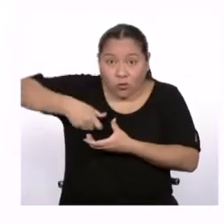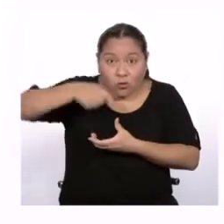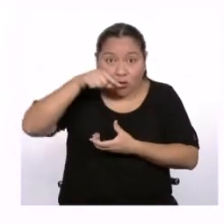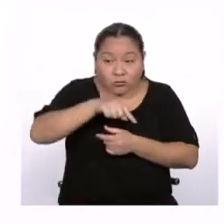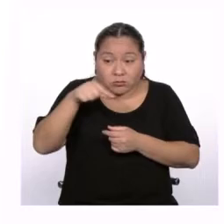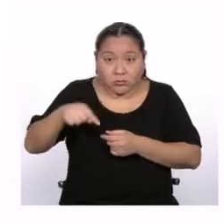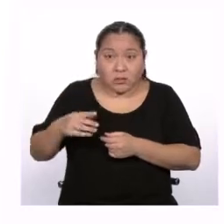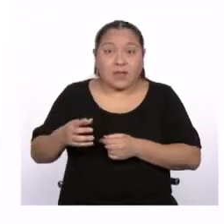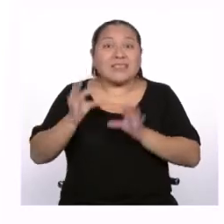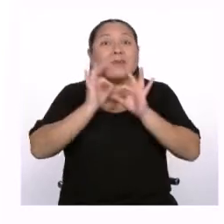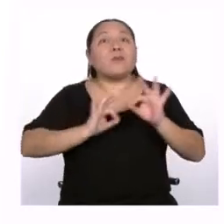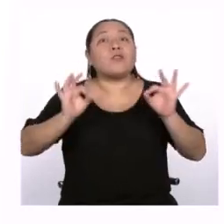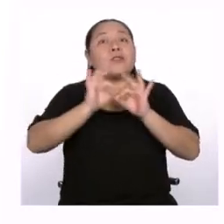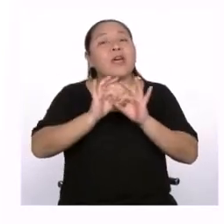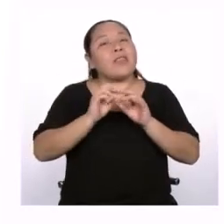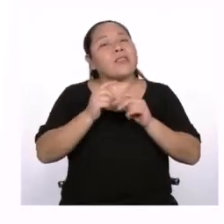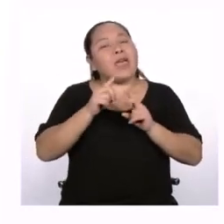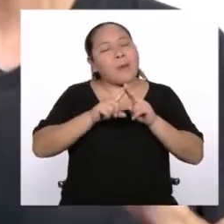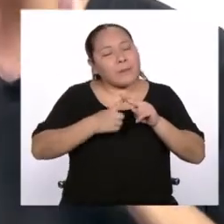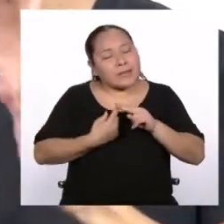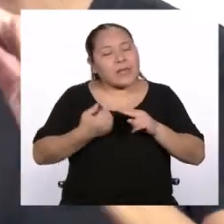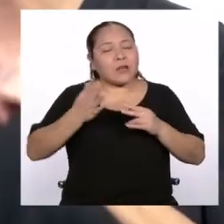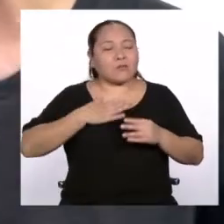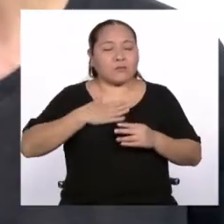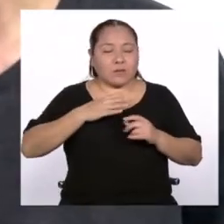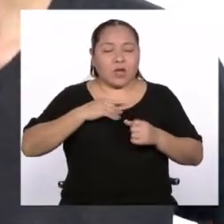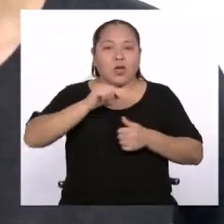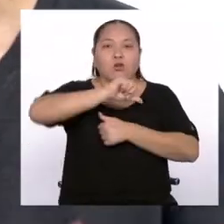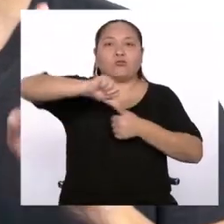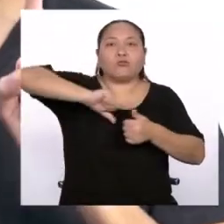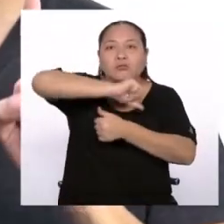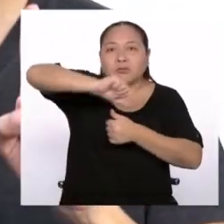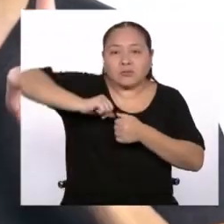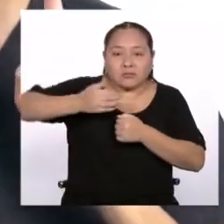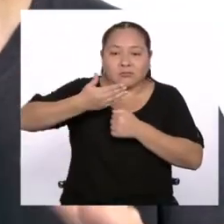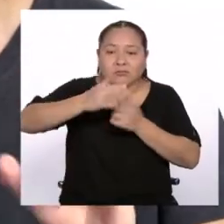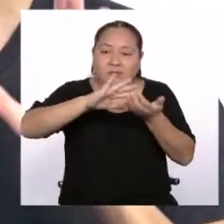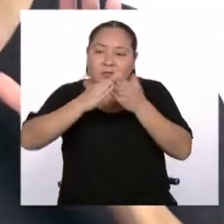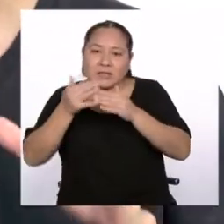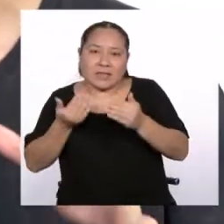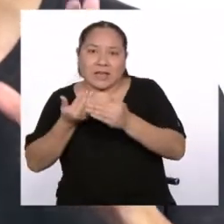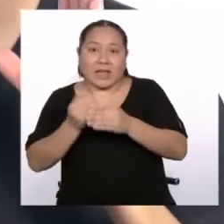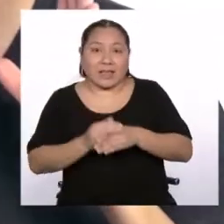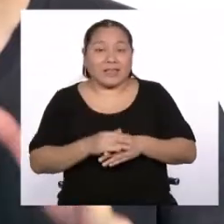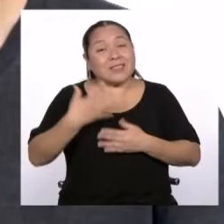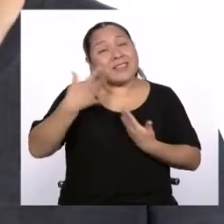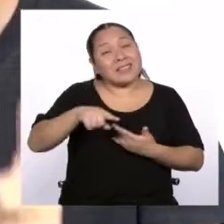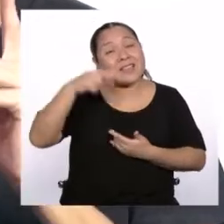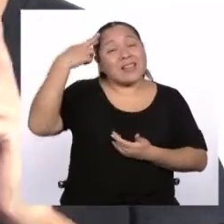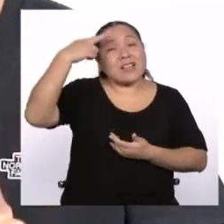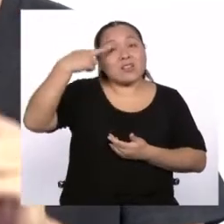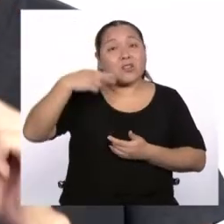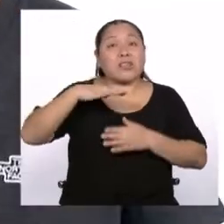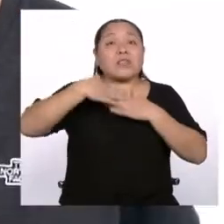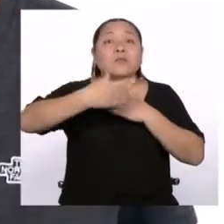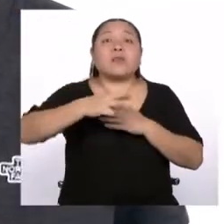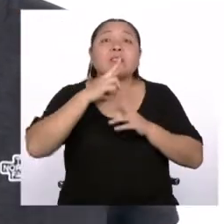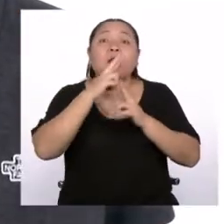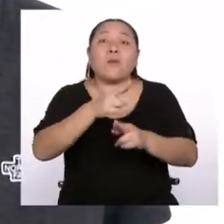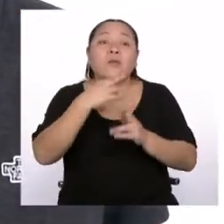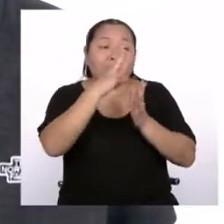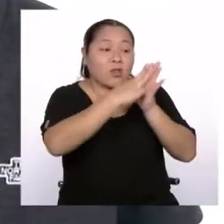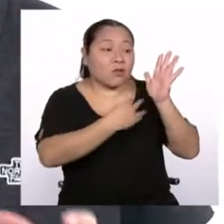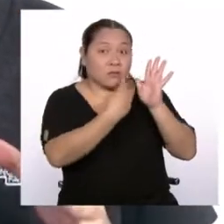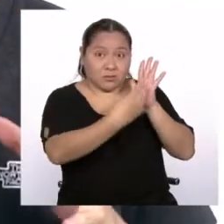regiones y nuestras comunidades cercanas. Por eso, chicas y chicos, además de responder las preguntas del cuadro, quiero que hagan